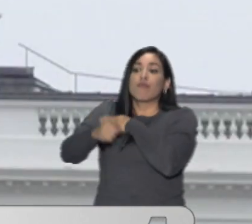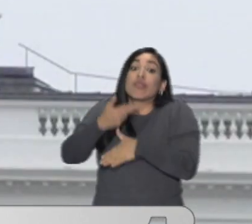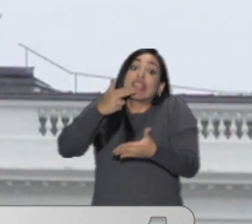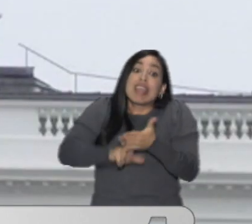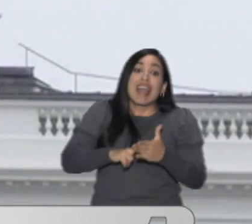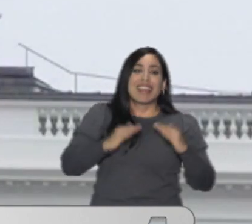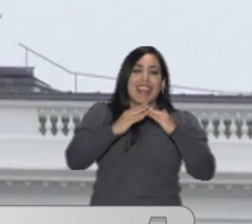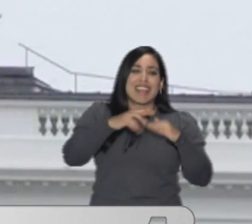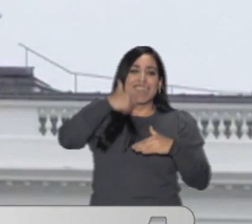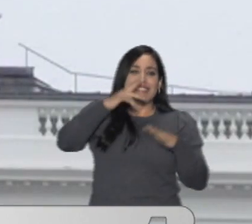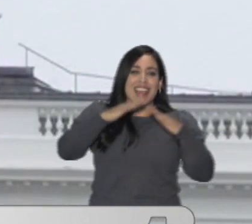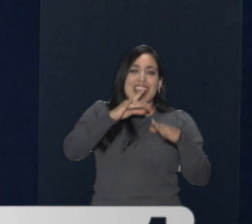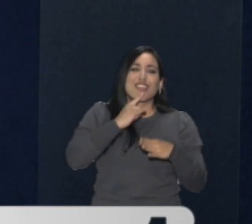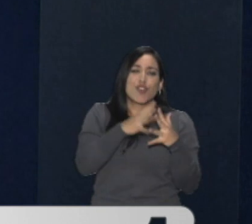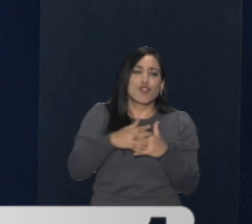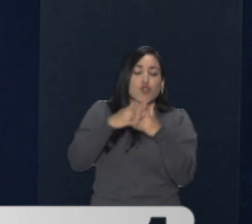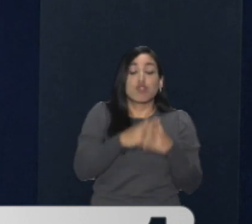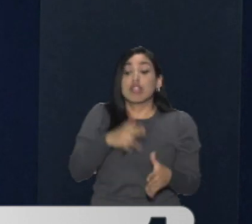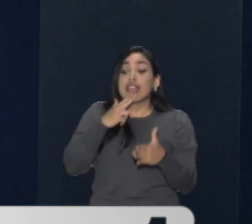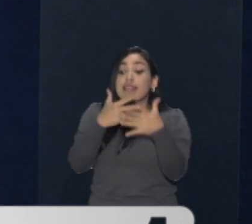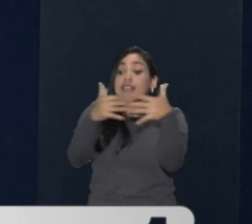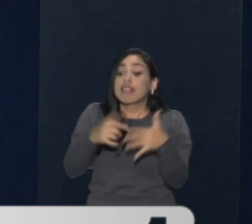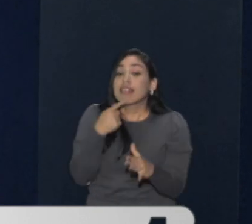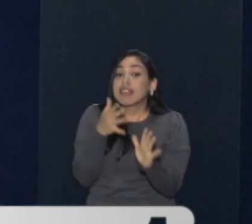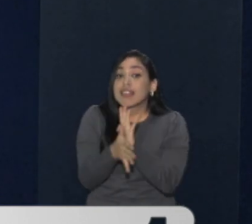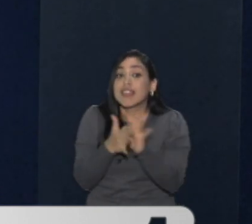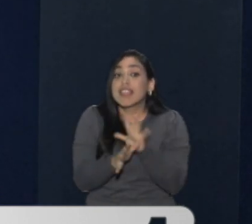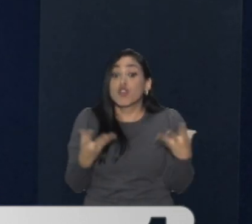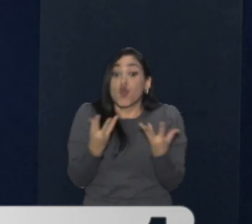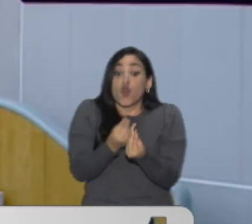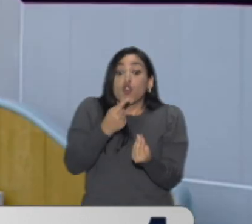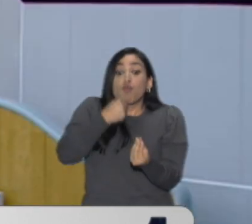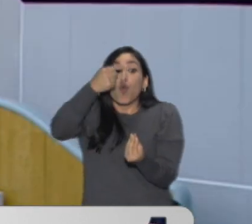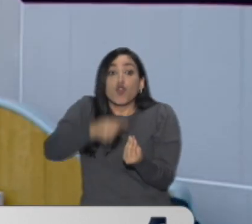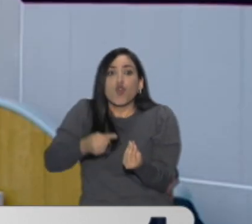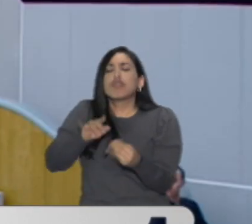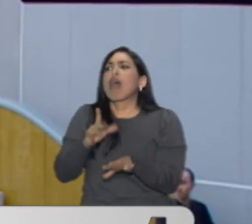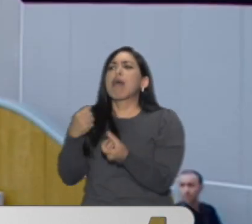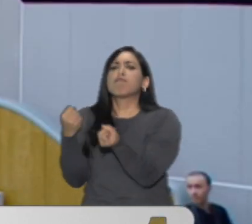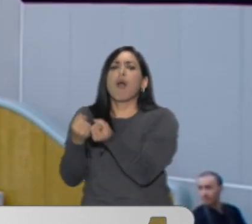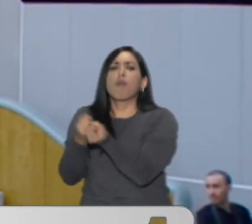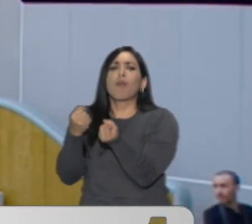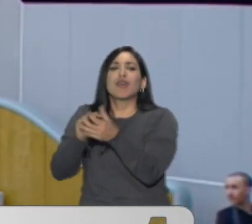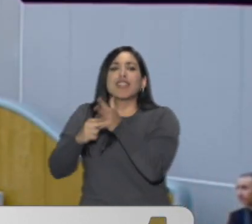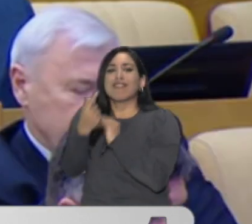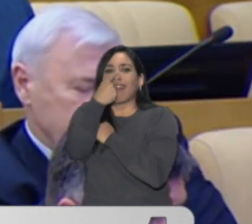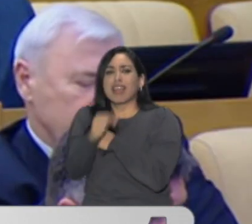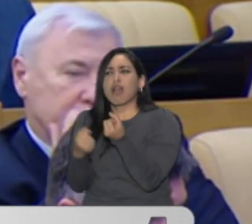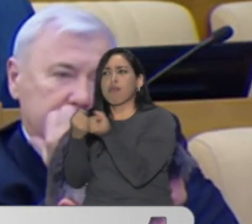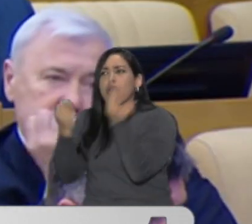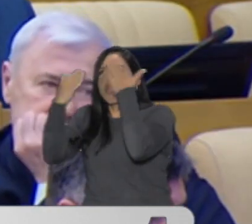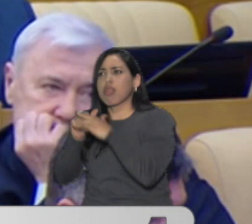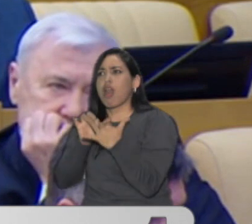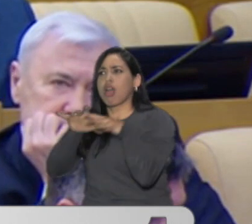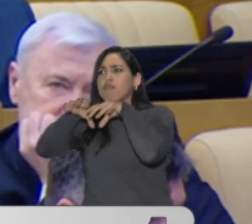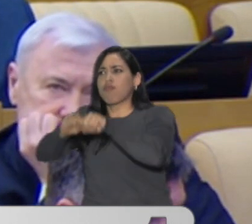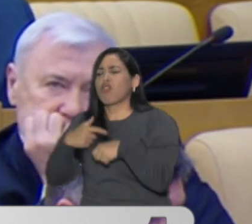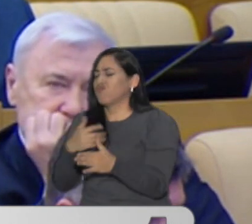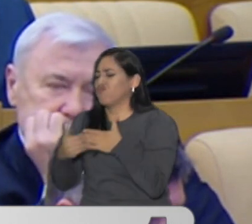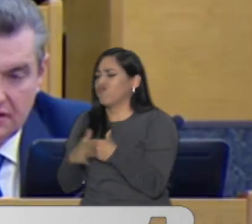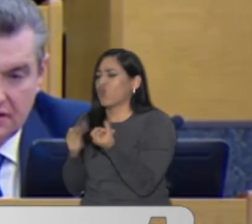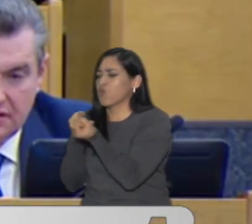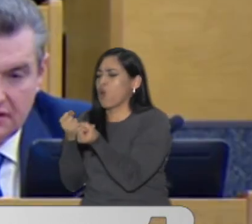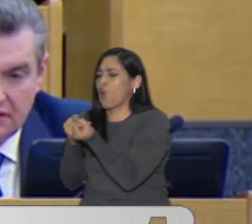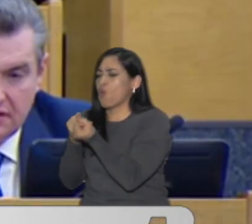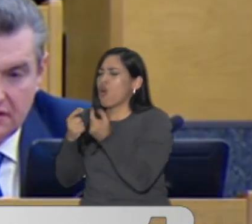de la Casa Blanca. Según el texto, los miembros de la Duma rusa han apoyado los esfuerzos del Kremlin por violar la soberanía y